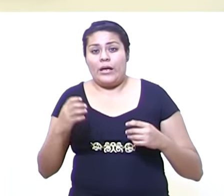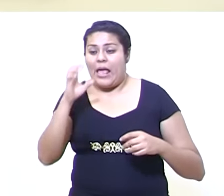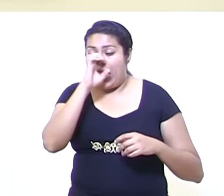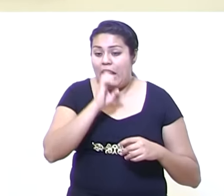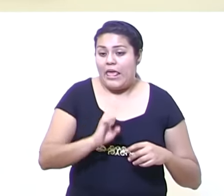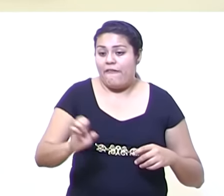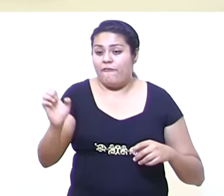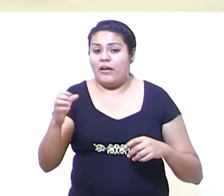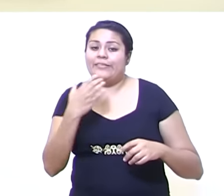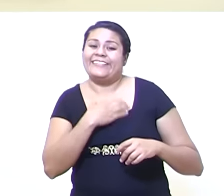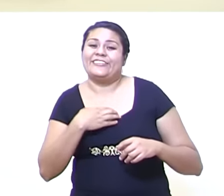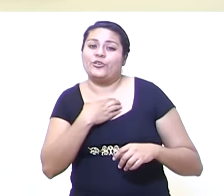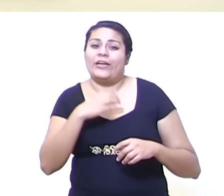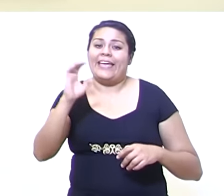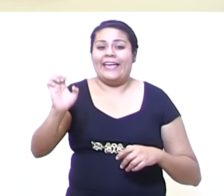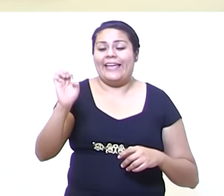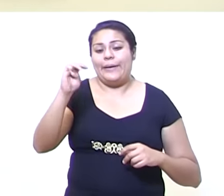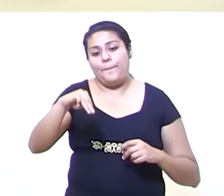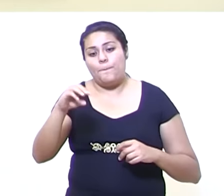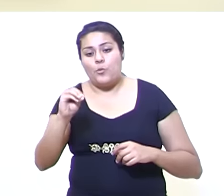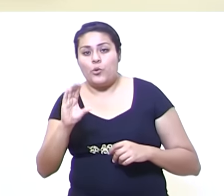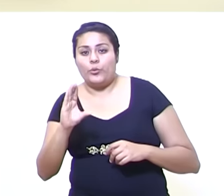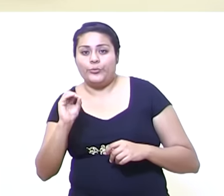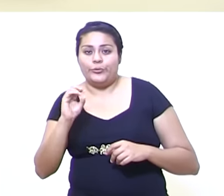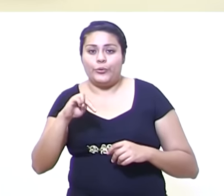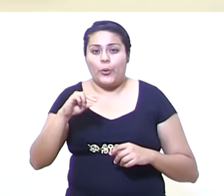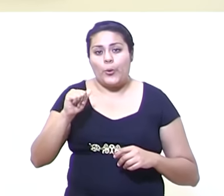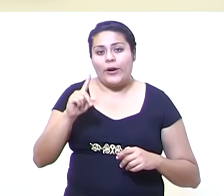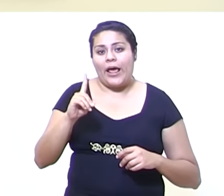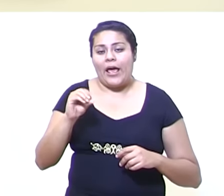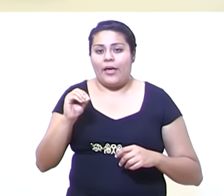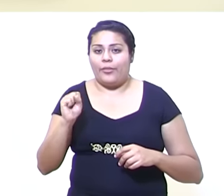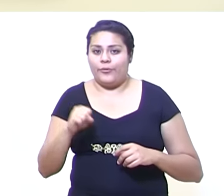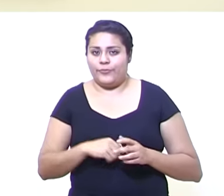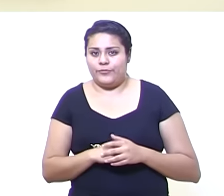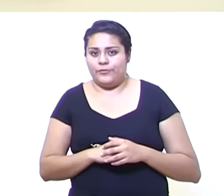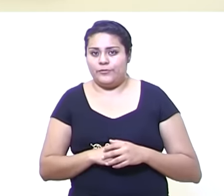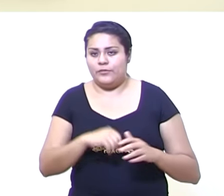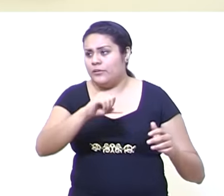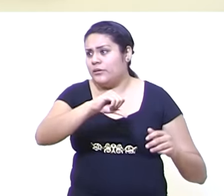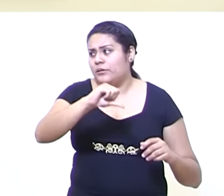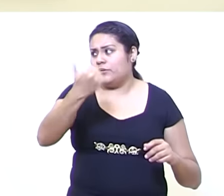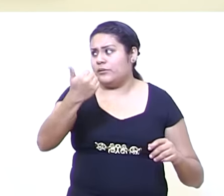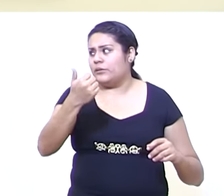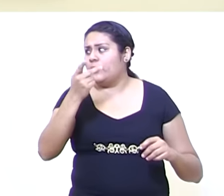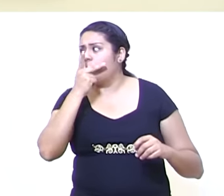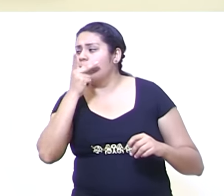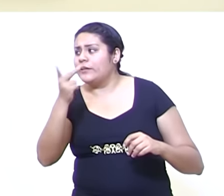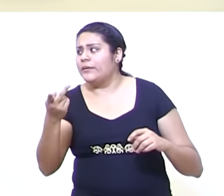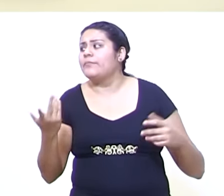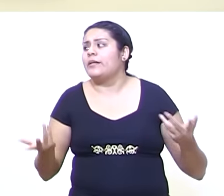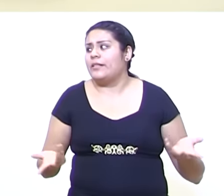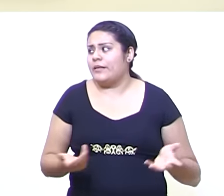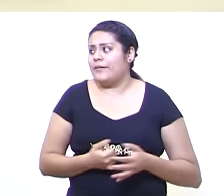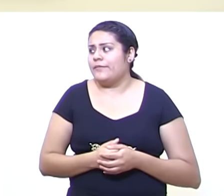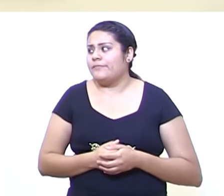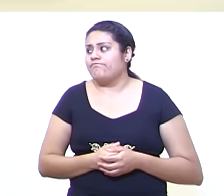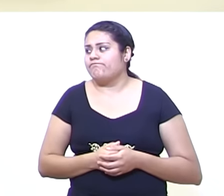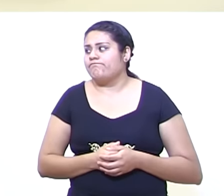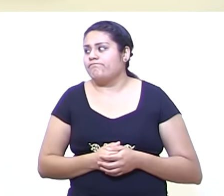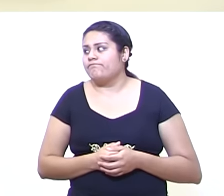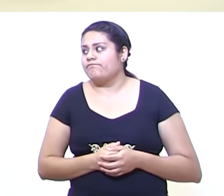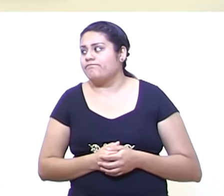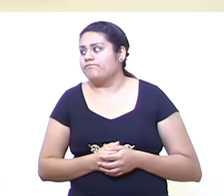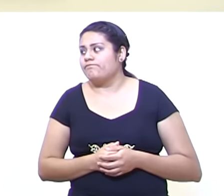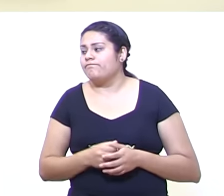emocionados. ¿Puedes tú construir en casa algunas otras secuencias como estas?